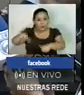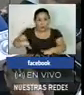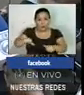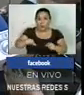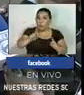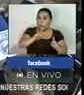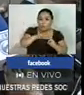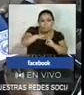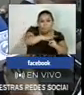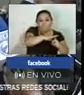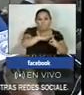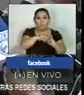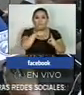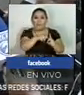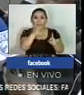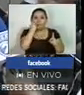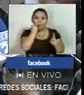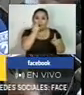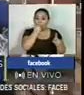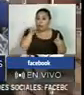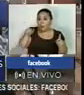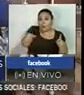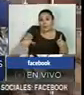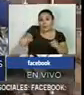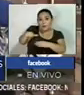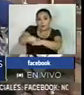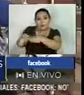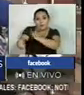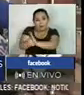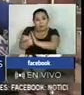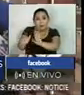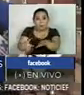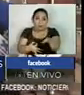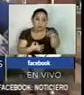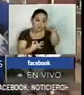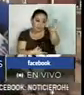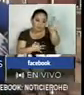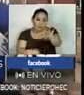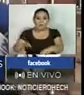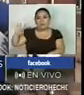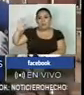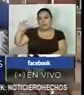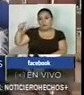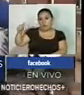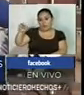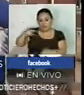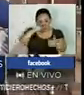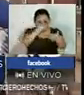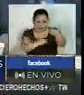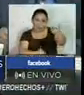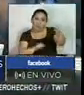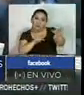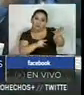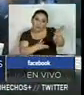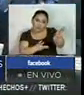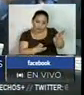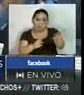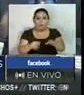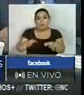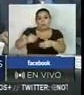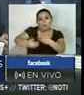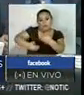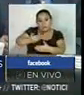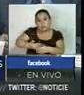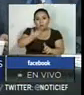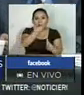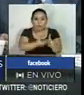diputado Norman Quijano en la Asamblea Legislativa ante la solicitud de la Fiscalía General de la República, que pretende, pues, acusarlo por